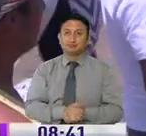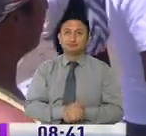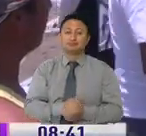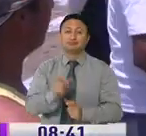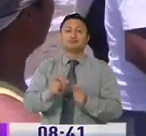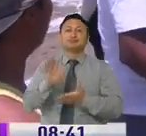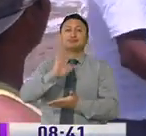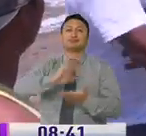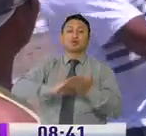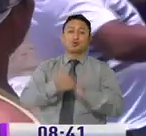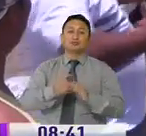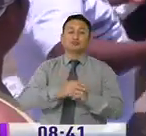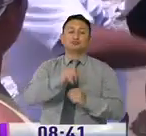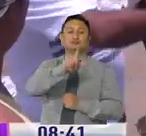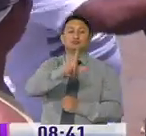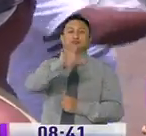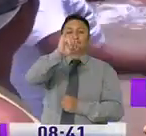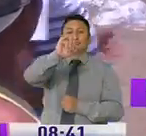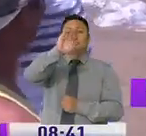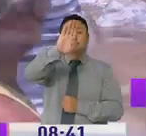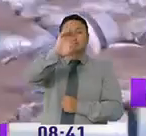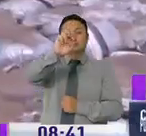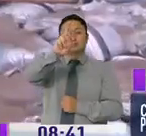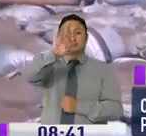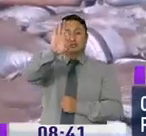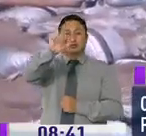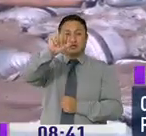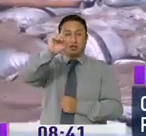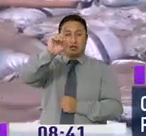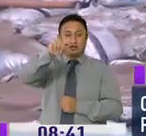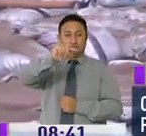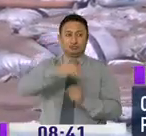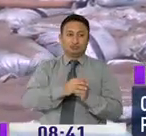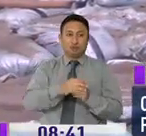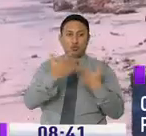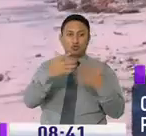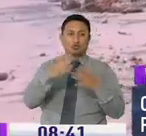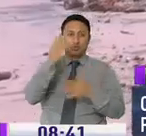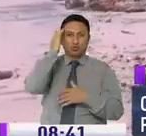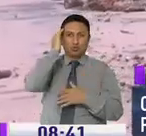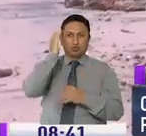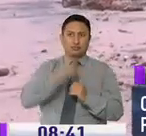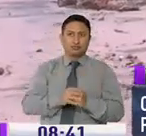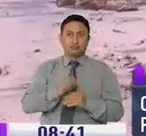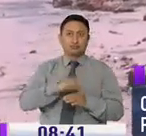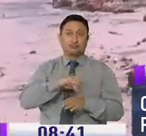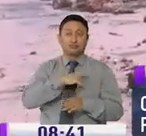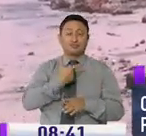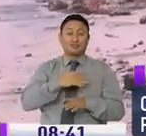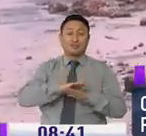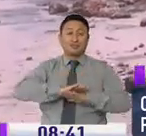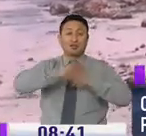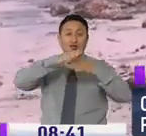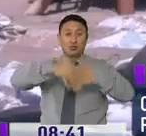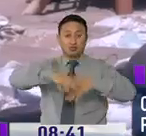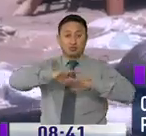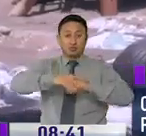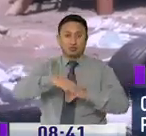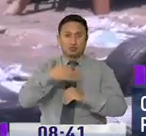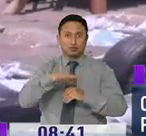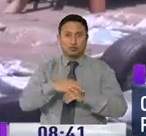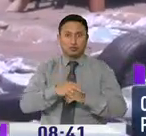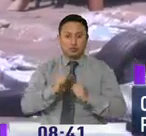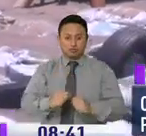de la comuna Libertador Bolívar del cantón Santa Elena se encuentran muy preocupados. La fuerza del mar arrasó con 25